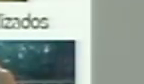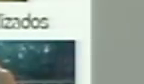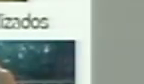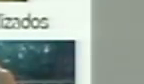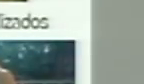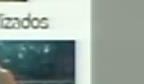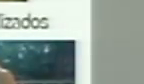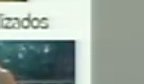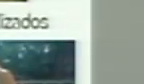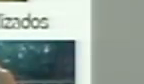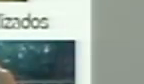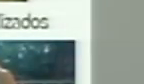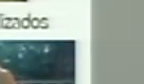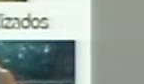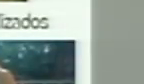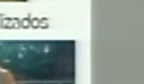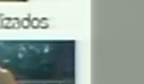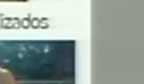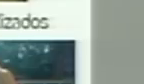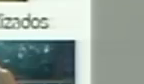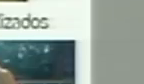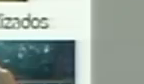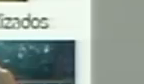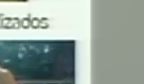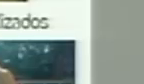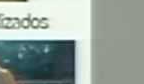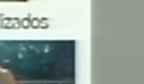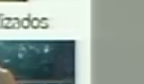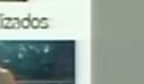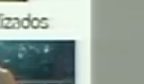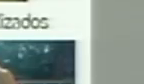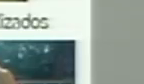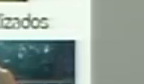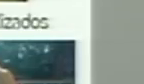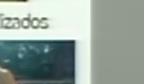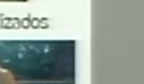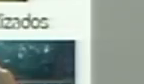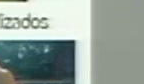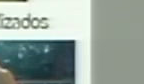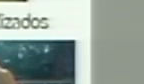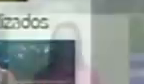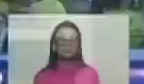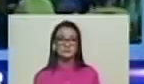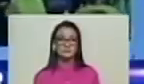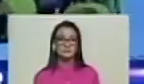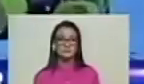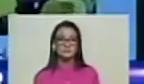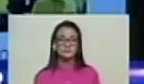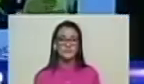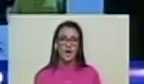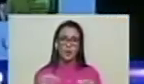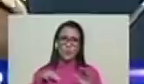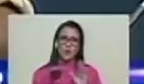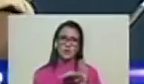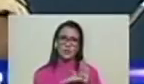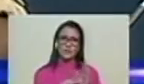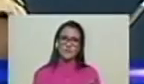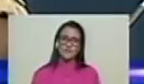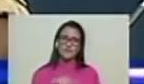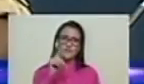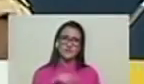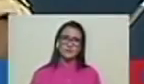Se necesita cierta capacidad para el pundonor y cierto sentido del ridículo si te sacaron